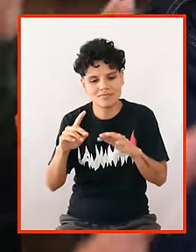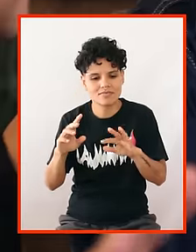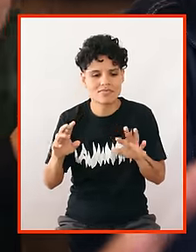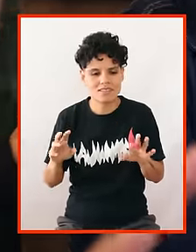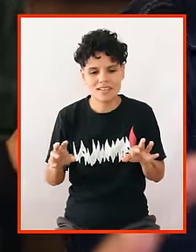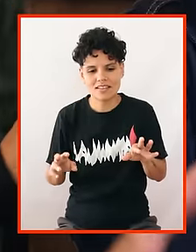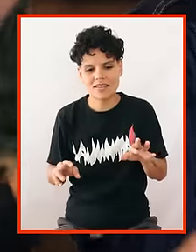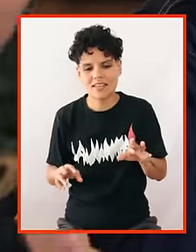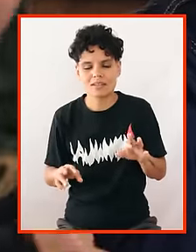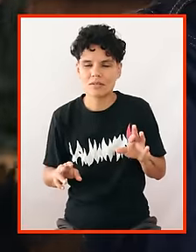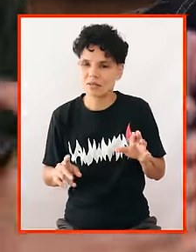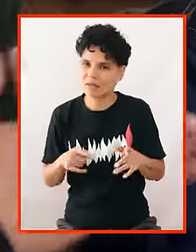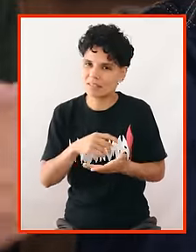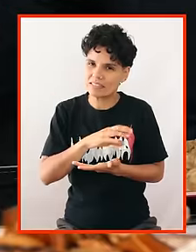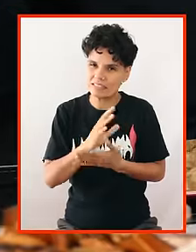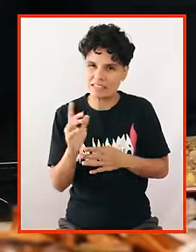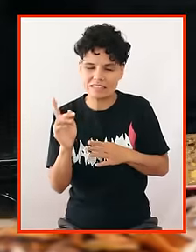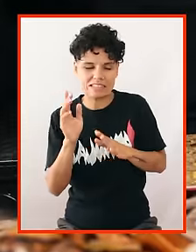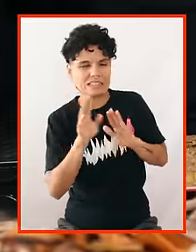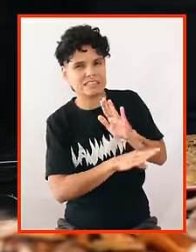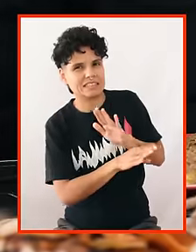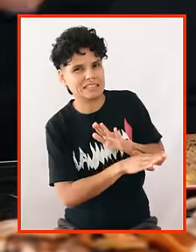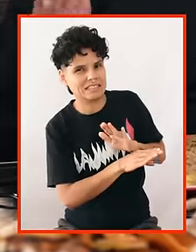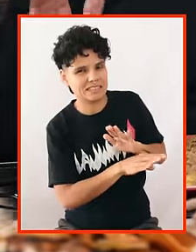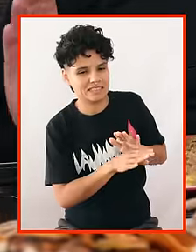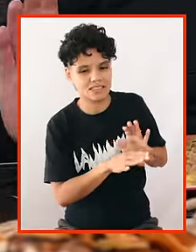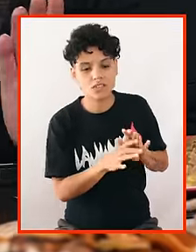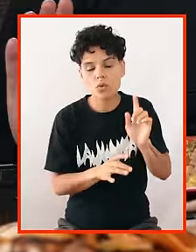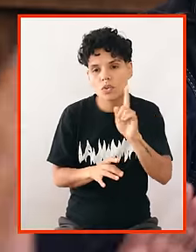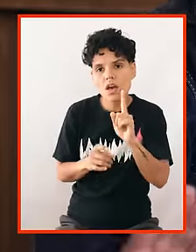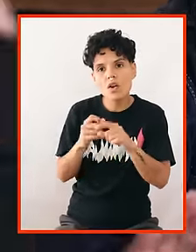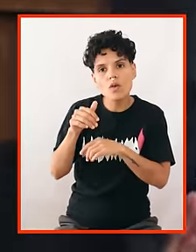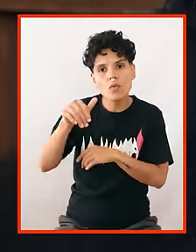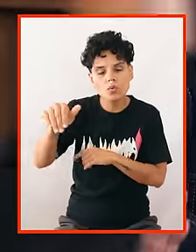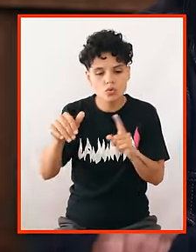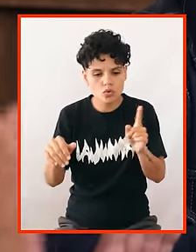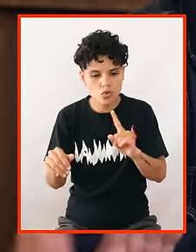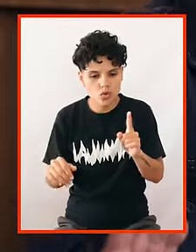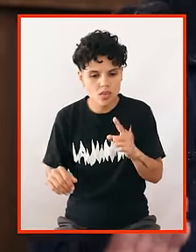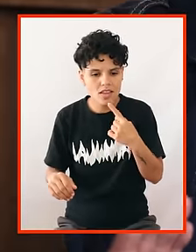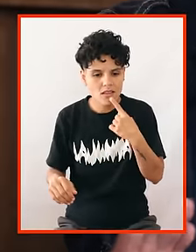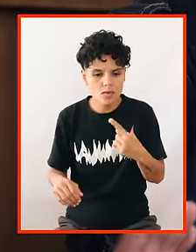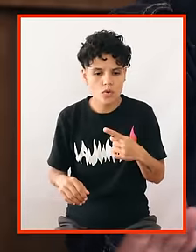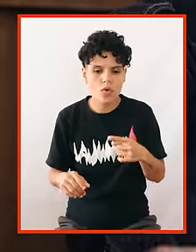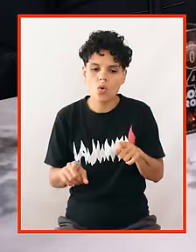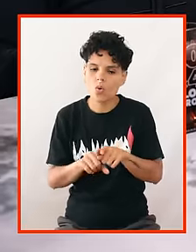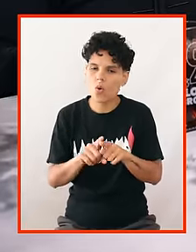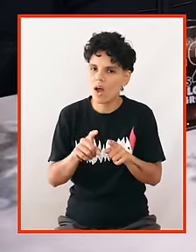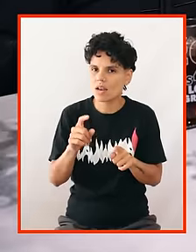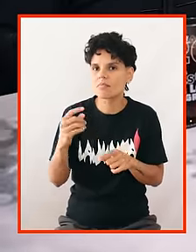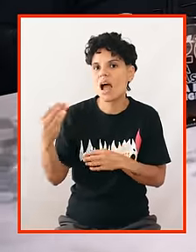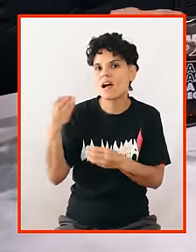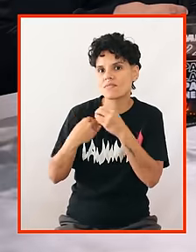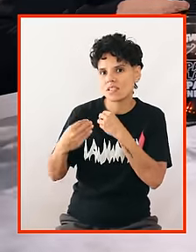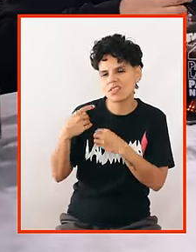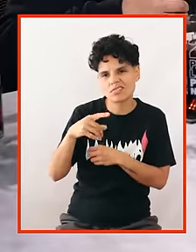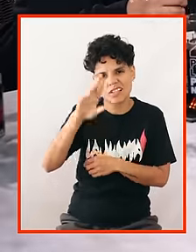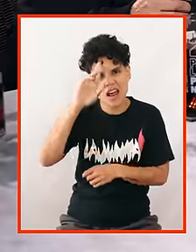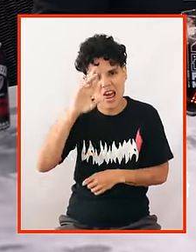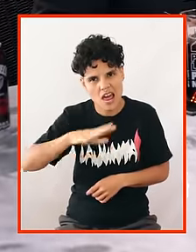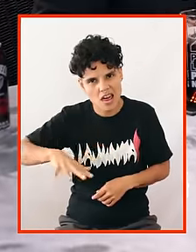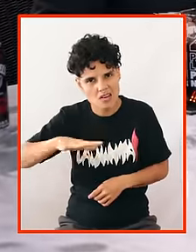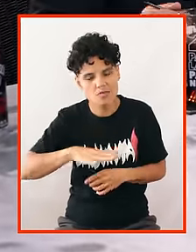No. En otro tipo de periferia. Ustedes llegaron, se suben al bus... Fue la camioneta. Eso. No, antes nos avisaron, nos dijeron, por si acaso está súper